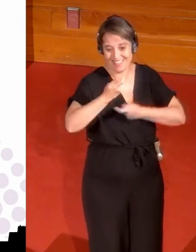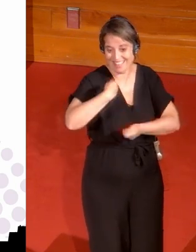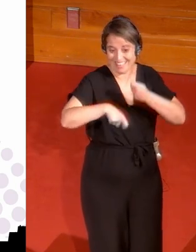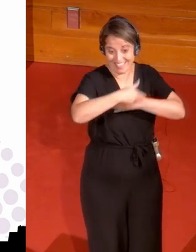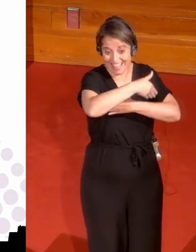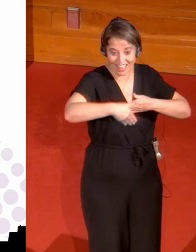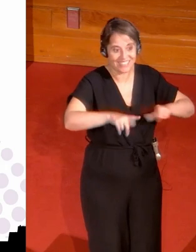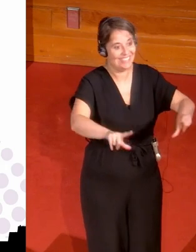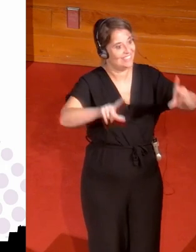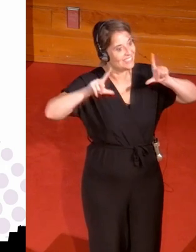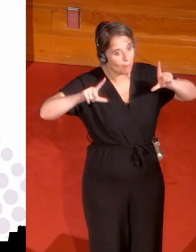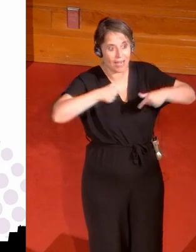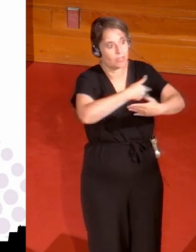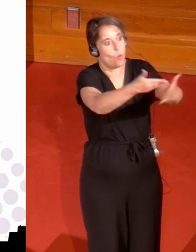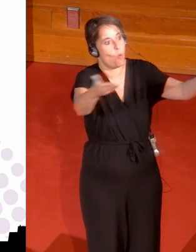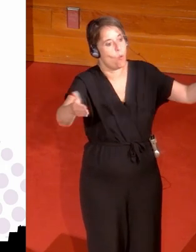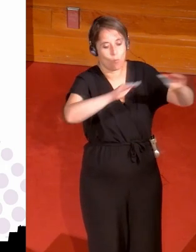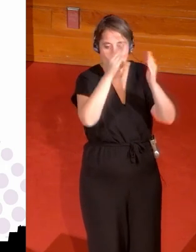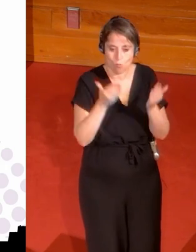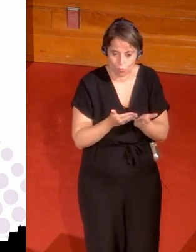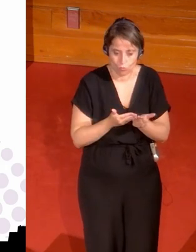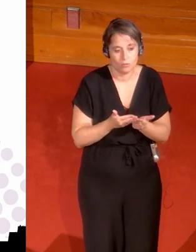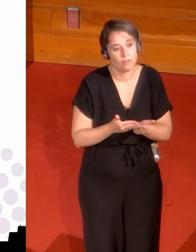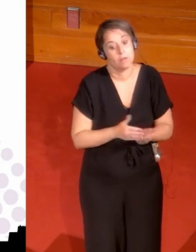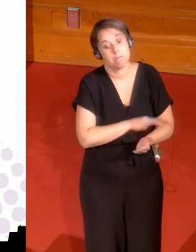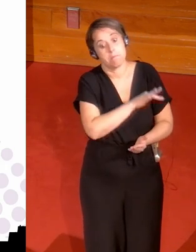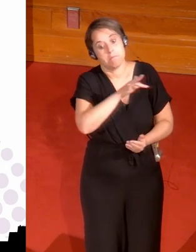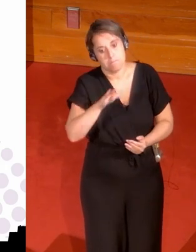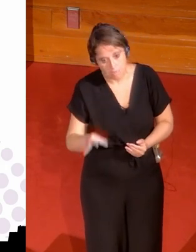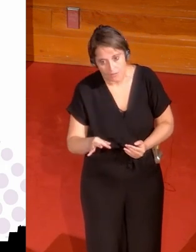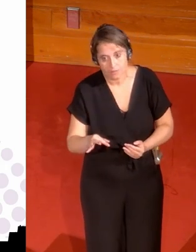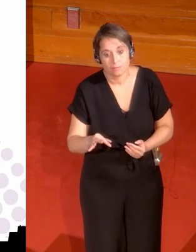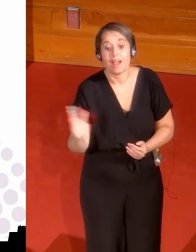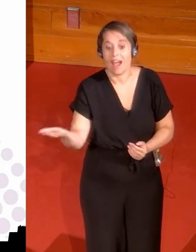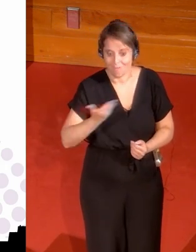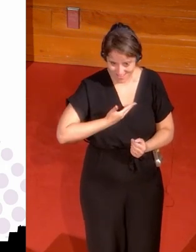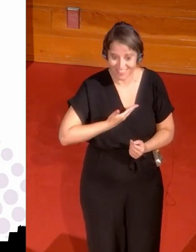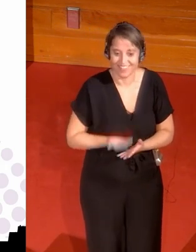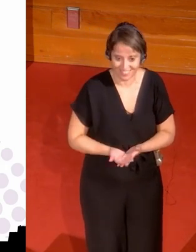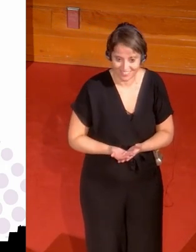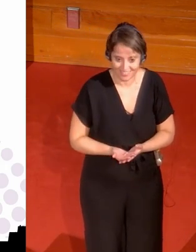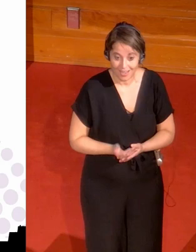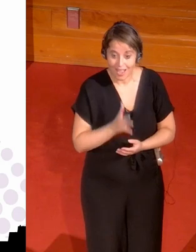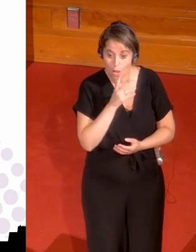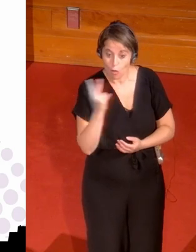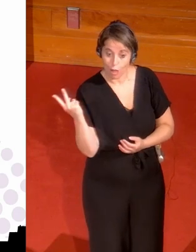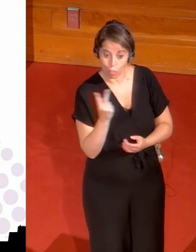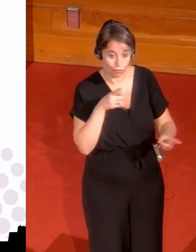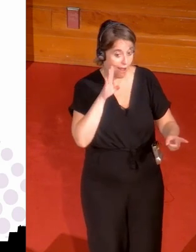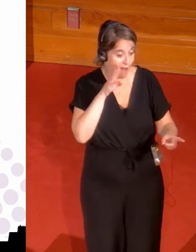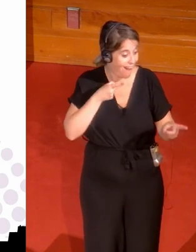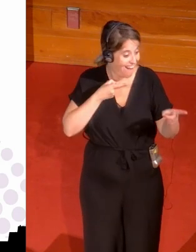un escenario al mundo aparte de eso es que realmente nos afecta Y en este momento con esas dos